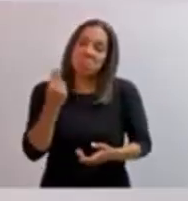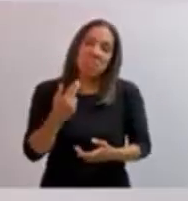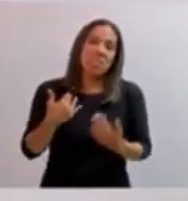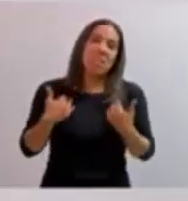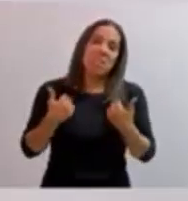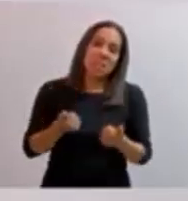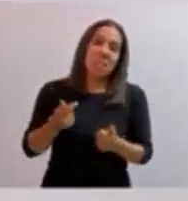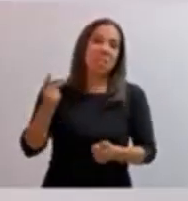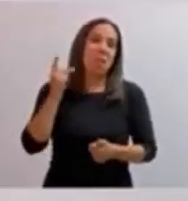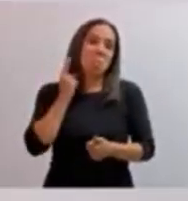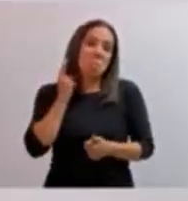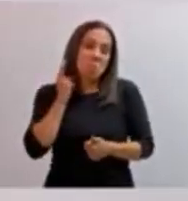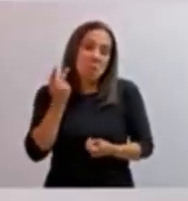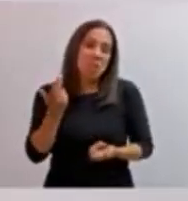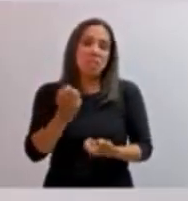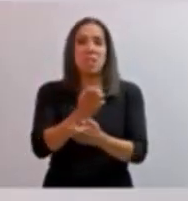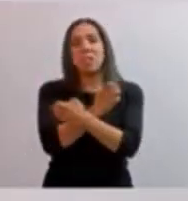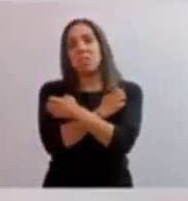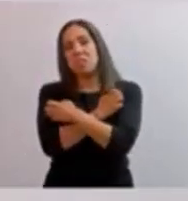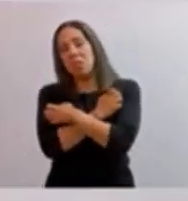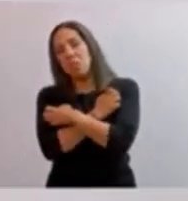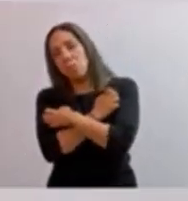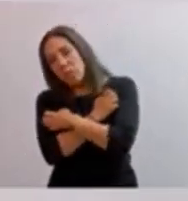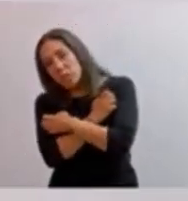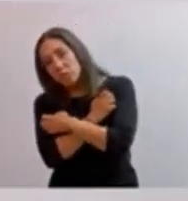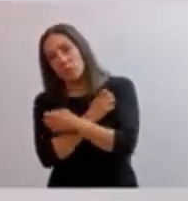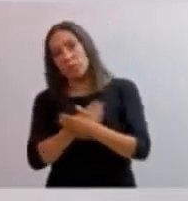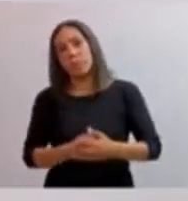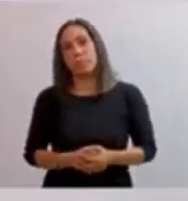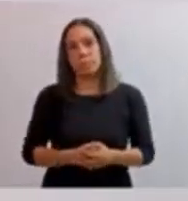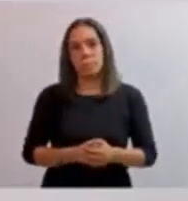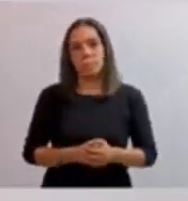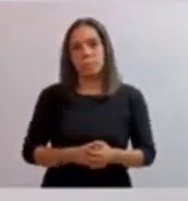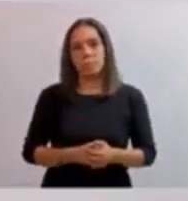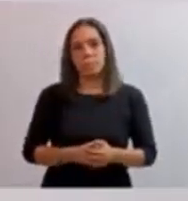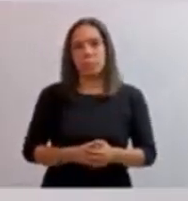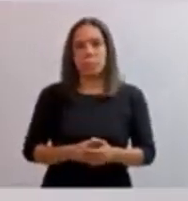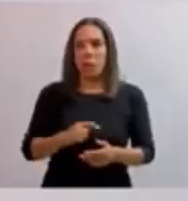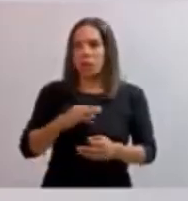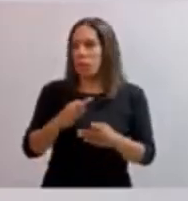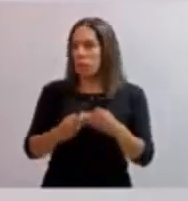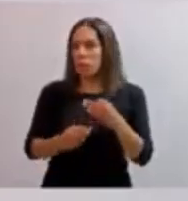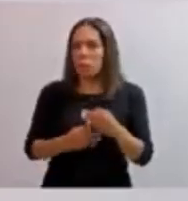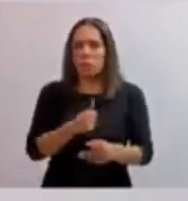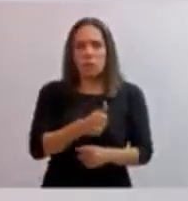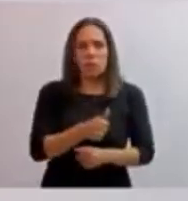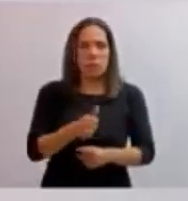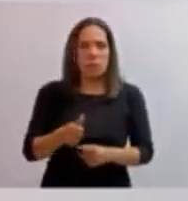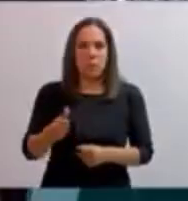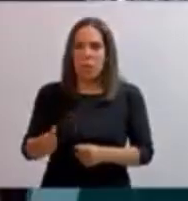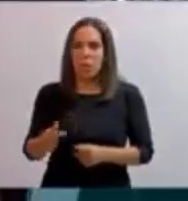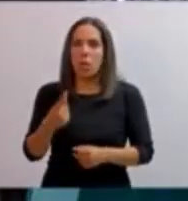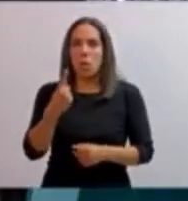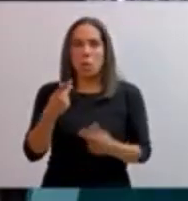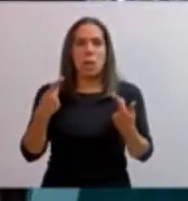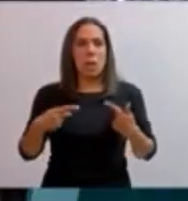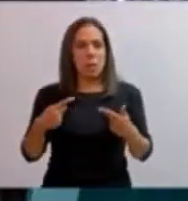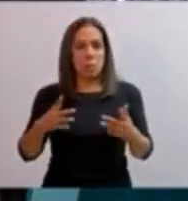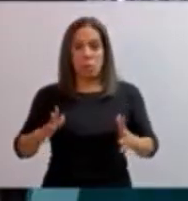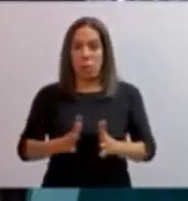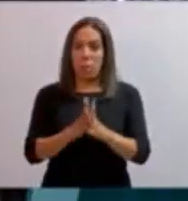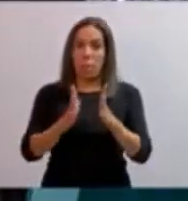como diversas necesidades formativas de quienes en ella participamos. Gracias, doctora. Bien, Irene,